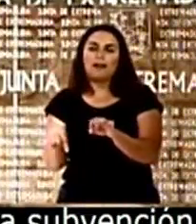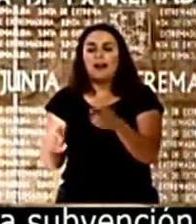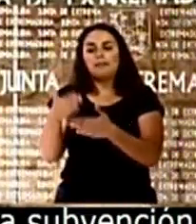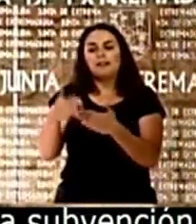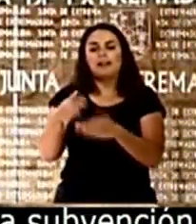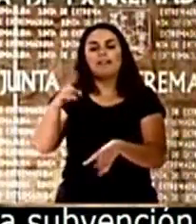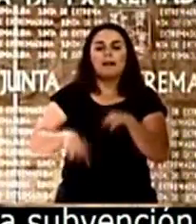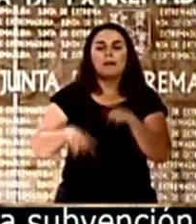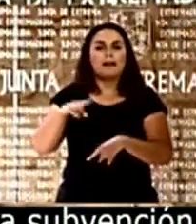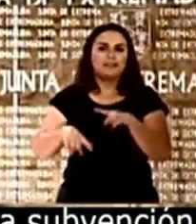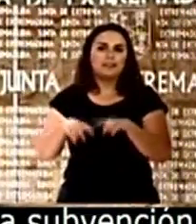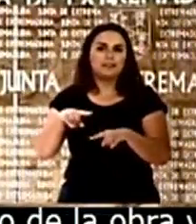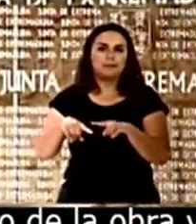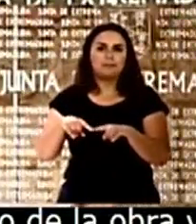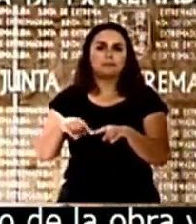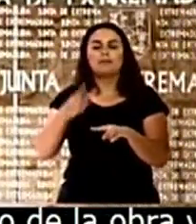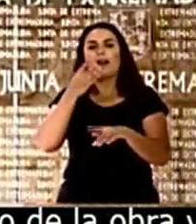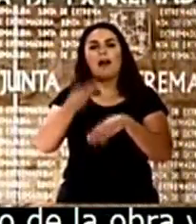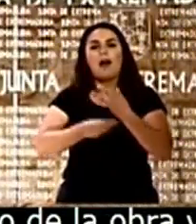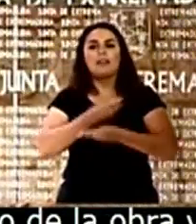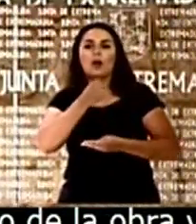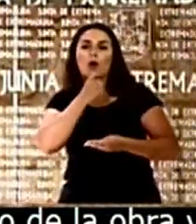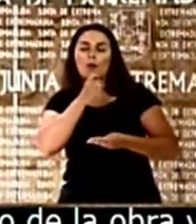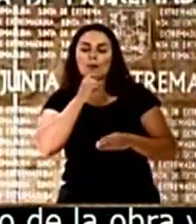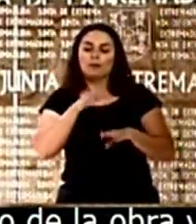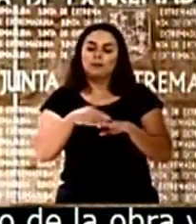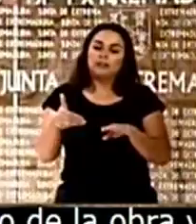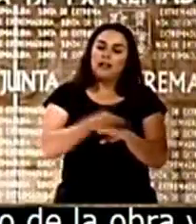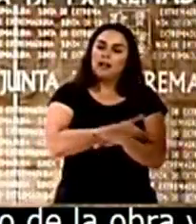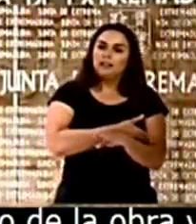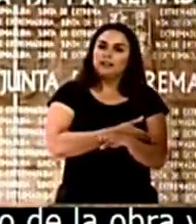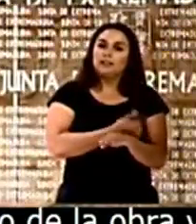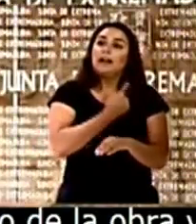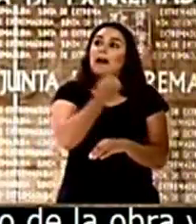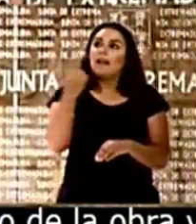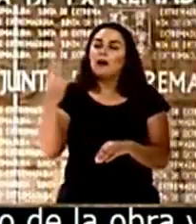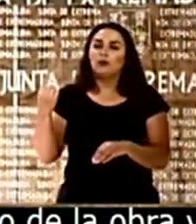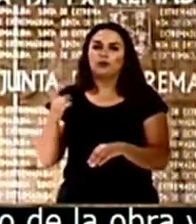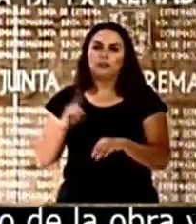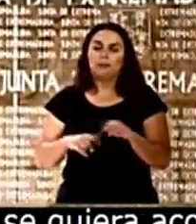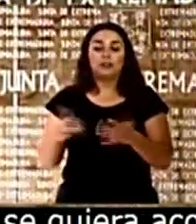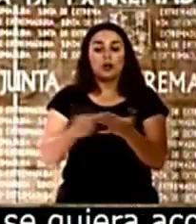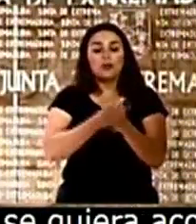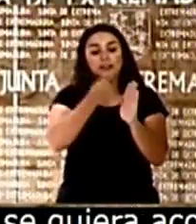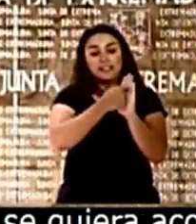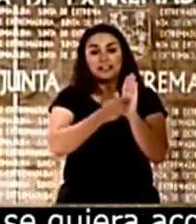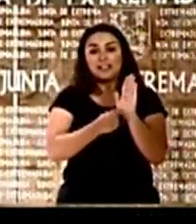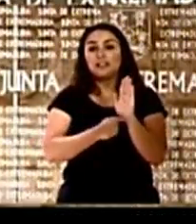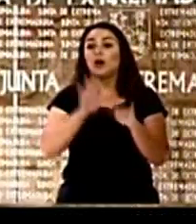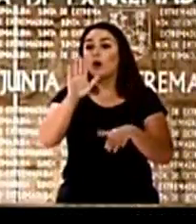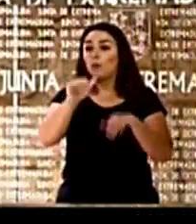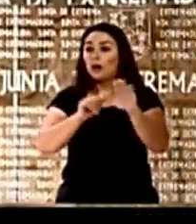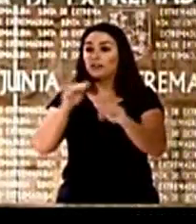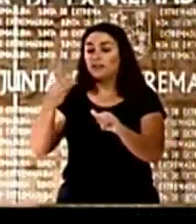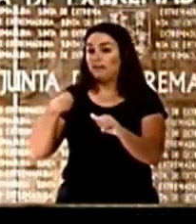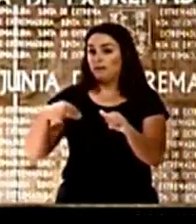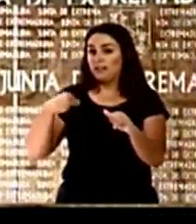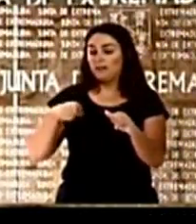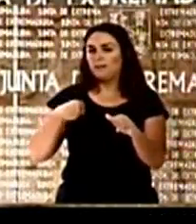en función de la actuación a la que se quiera acoger cada municipio. Todos estos detalles de una convocatoria que puede